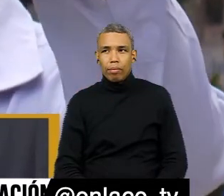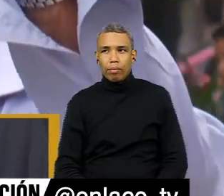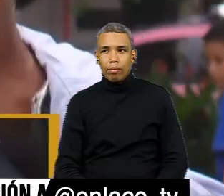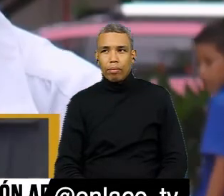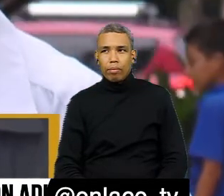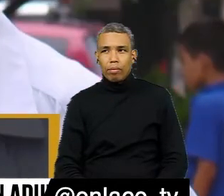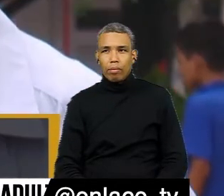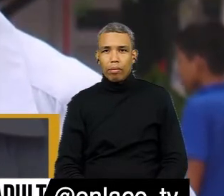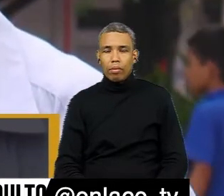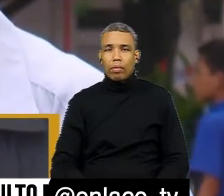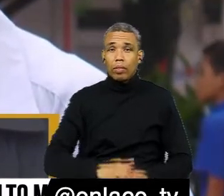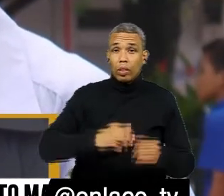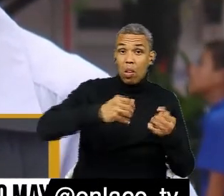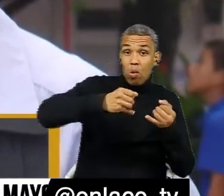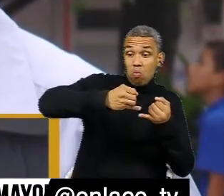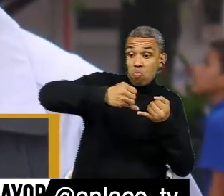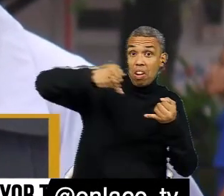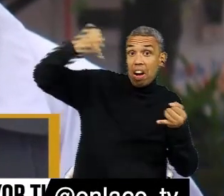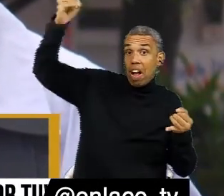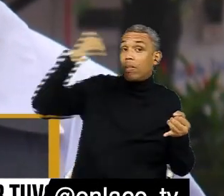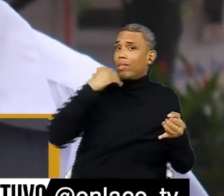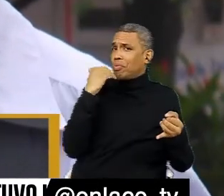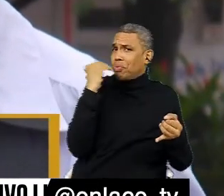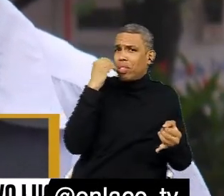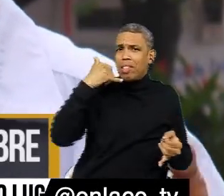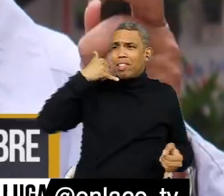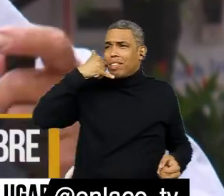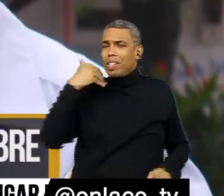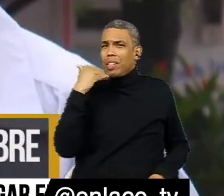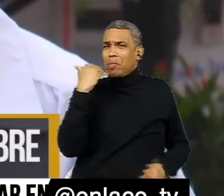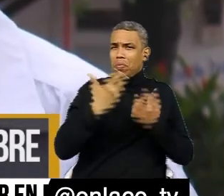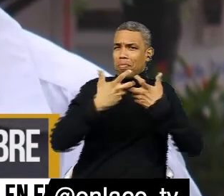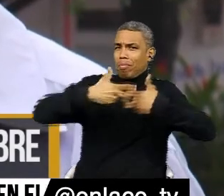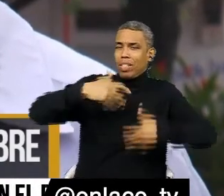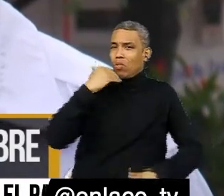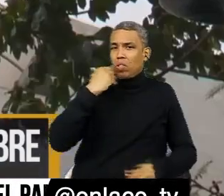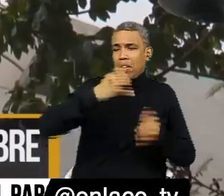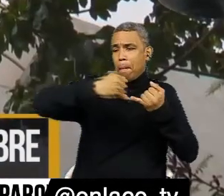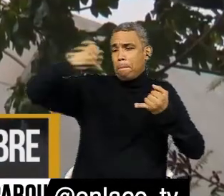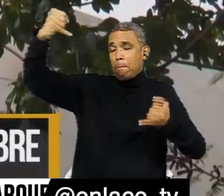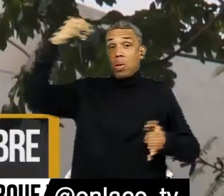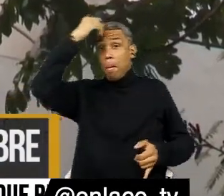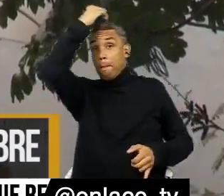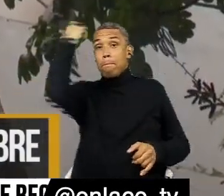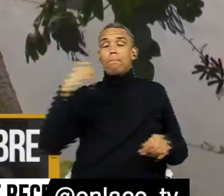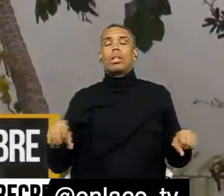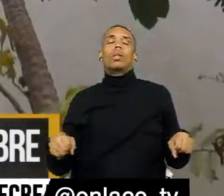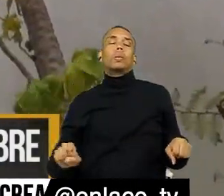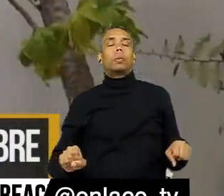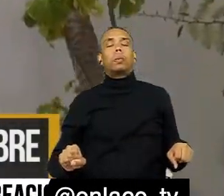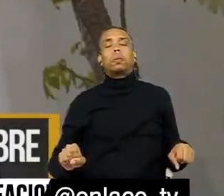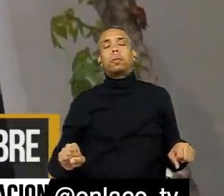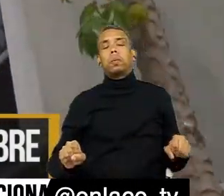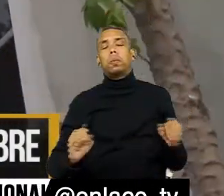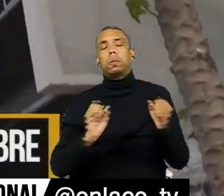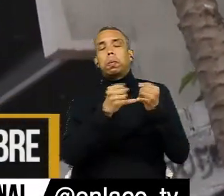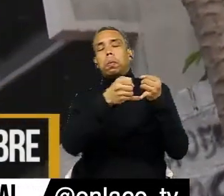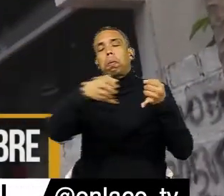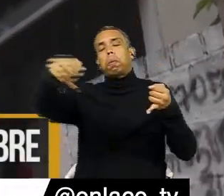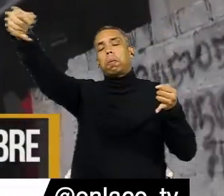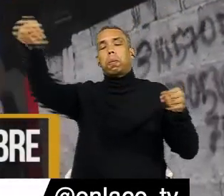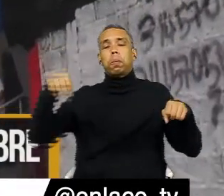Cable que estaba descolgado, no sé si es de teléfono o de qué es, estaba descolgado y aquí a la altura del cuello me enredó acá,